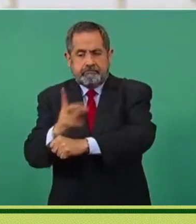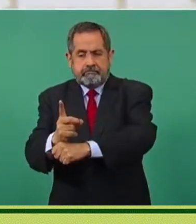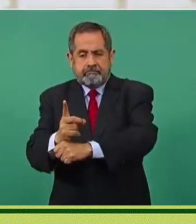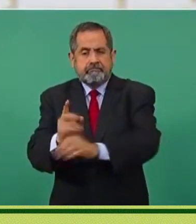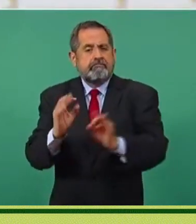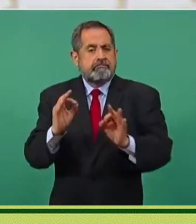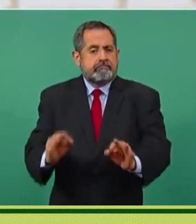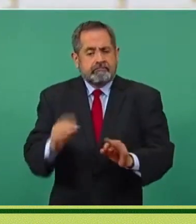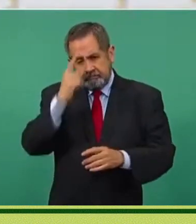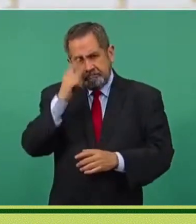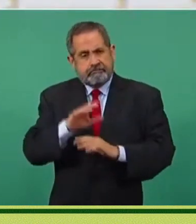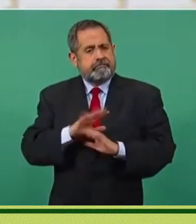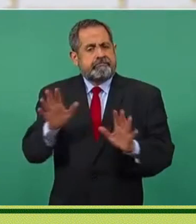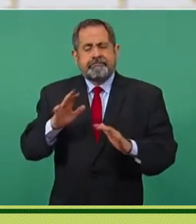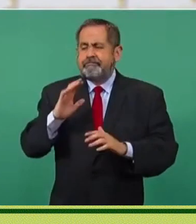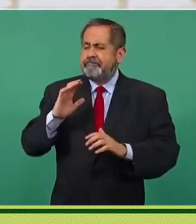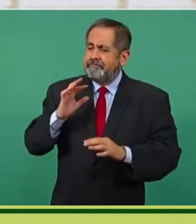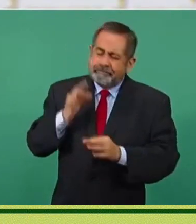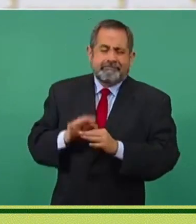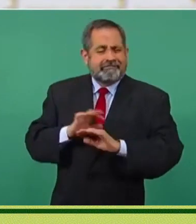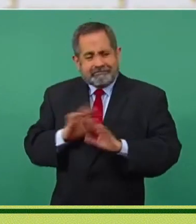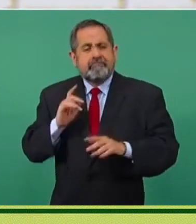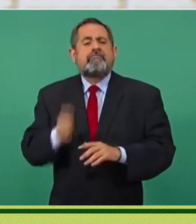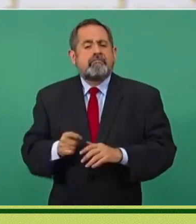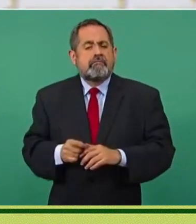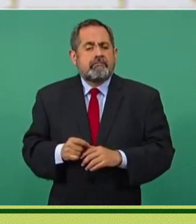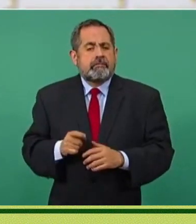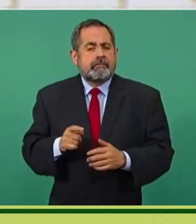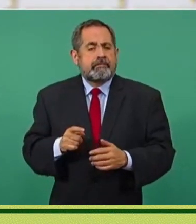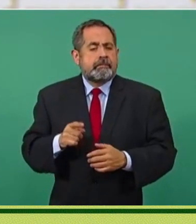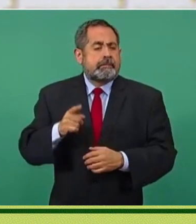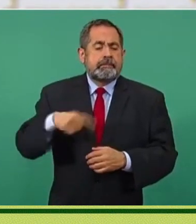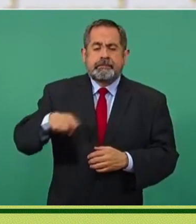y que se acabe de una vez y para siempre